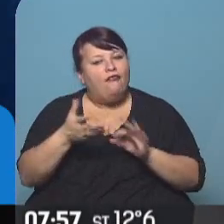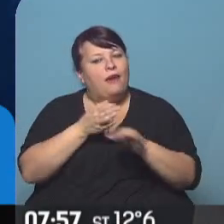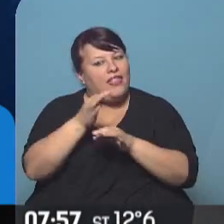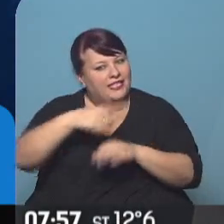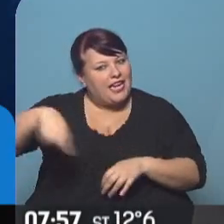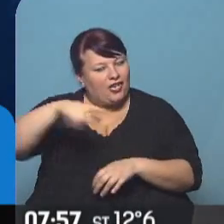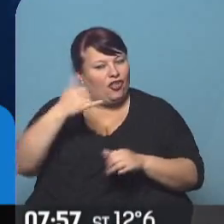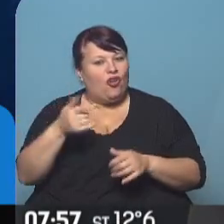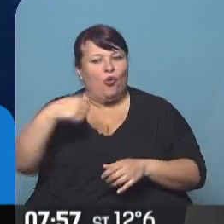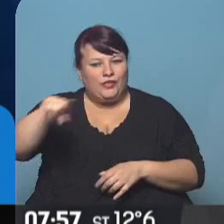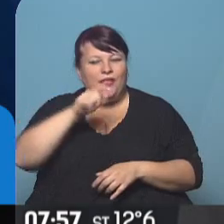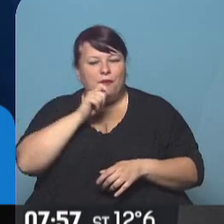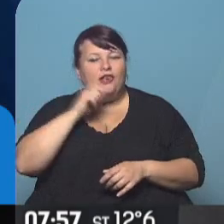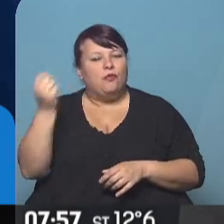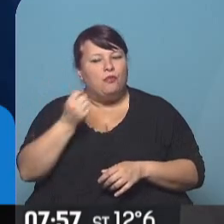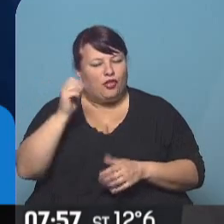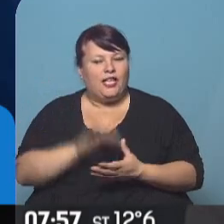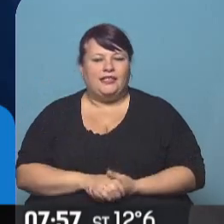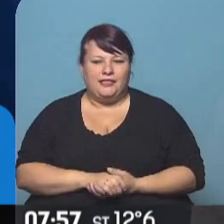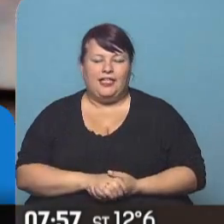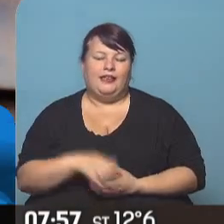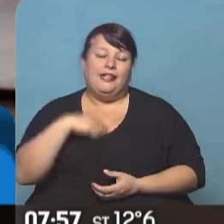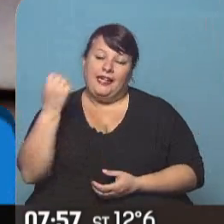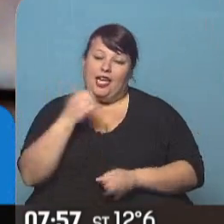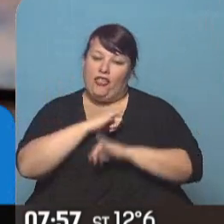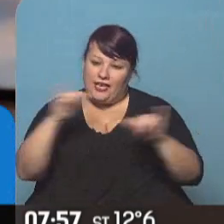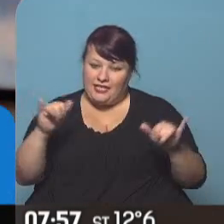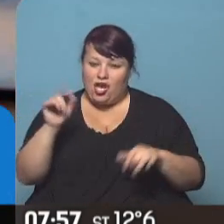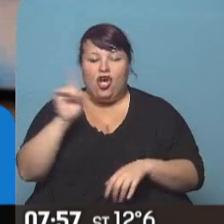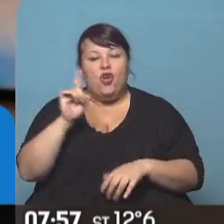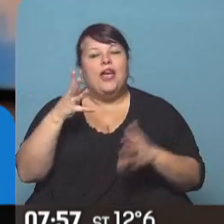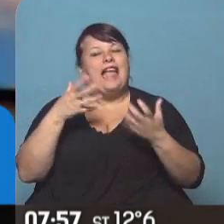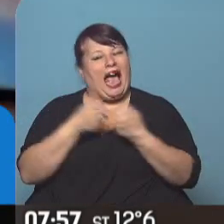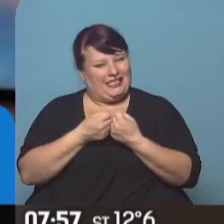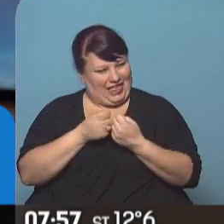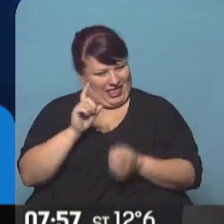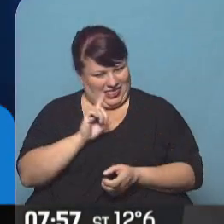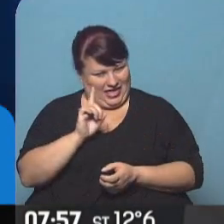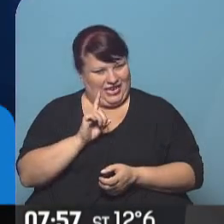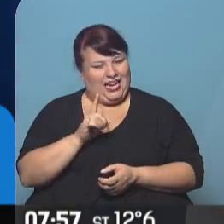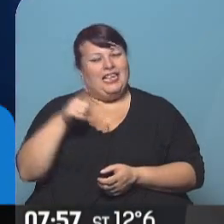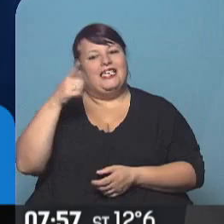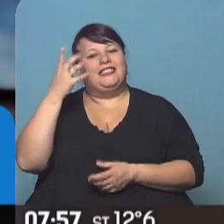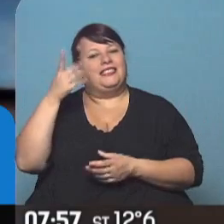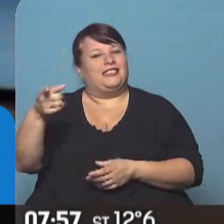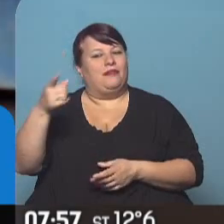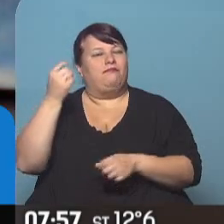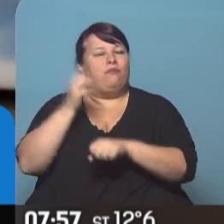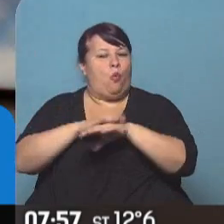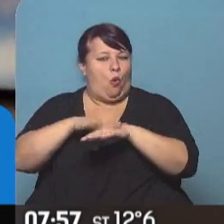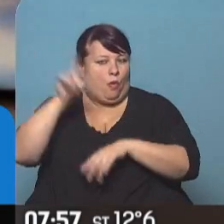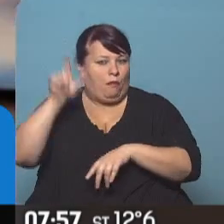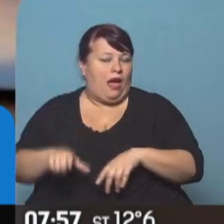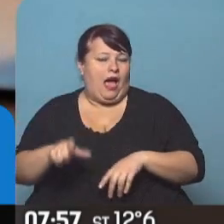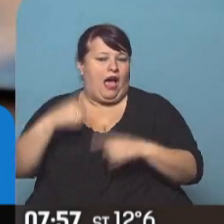que tienen ustedes es muy importante intentamos decirlo no son accidentes son incidentes situaciones que se